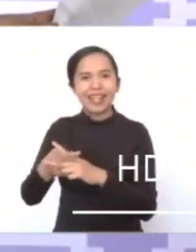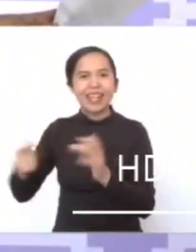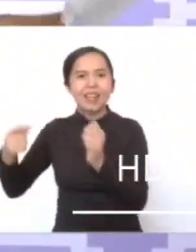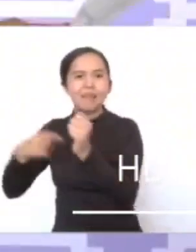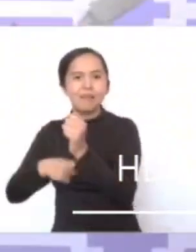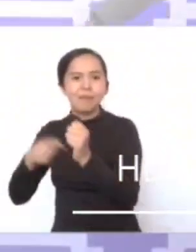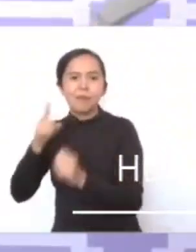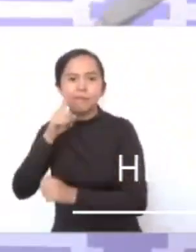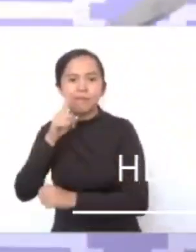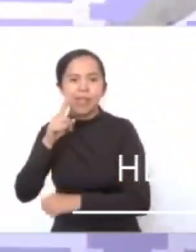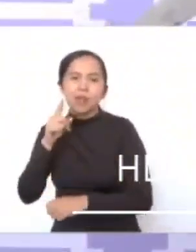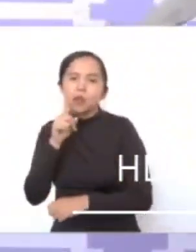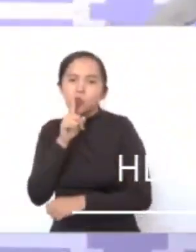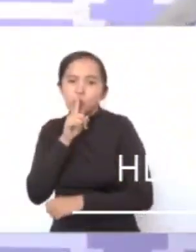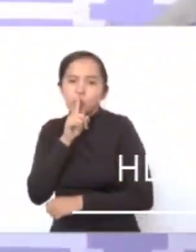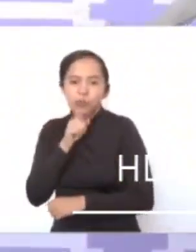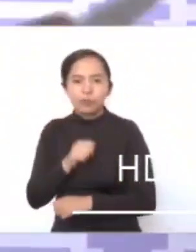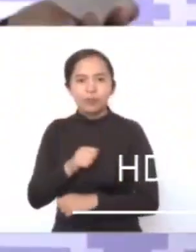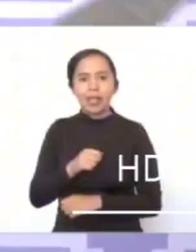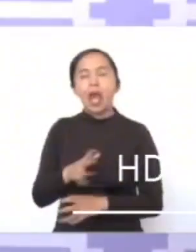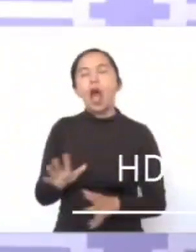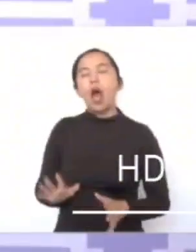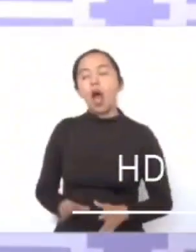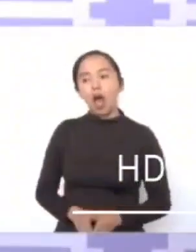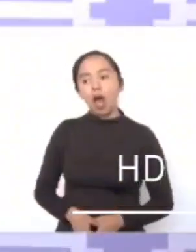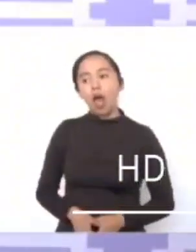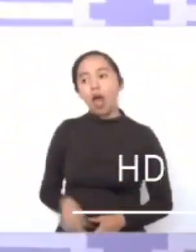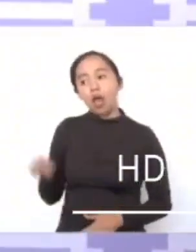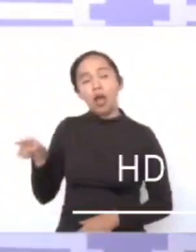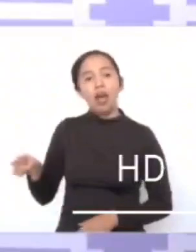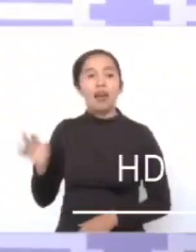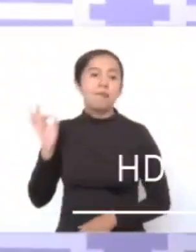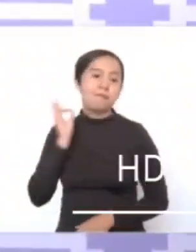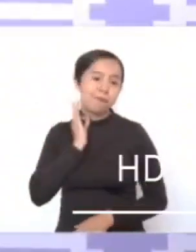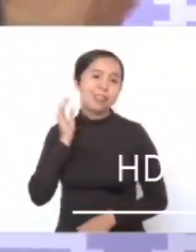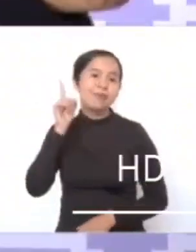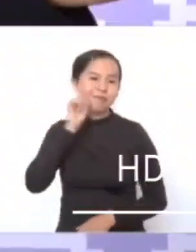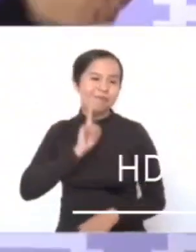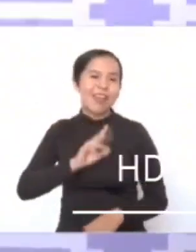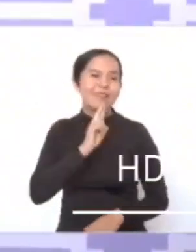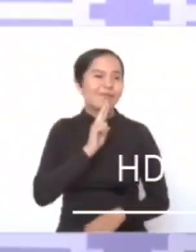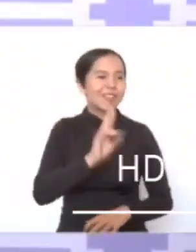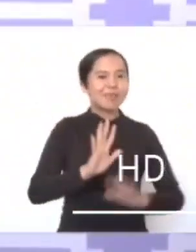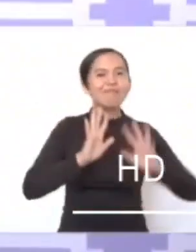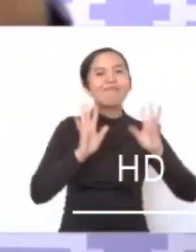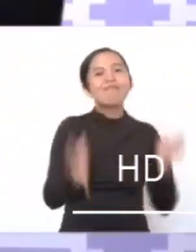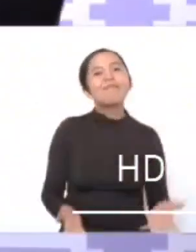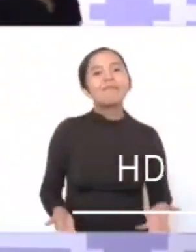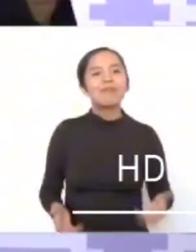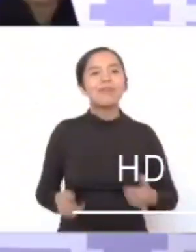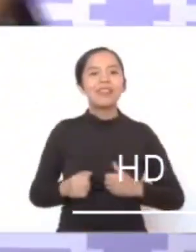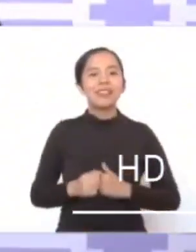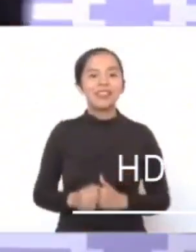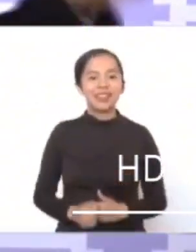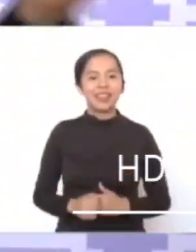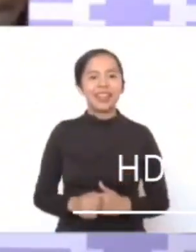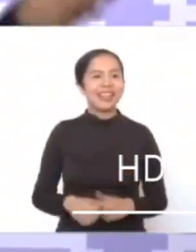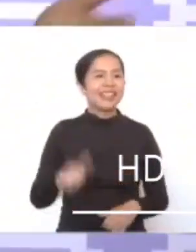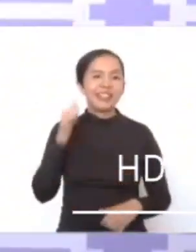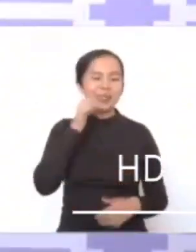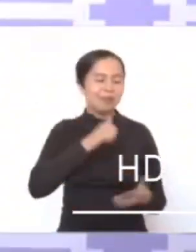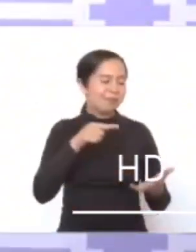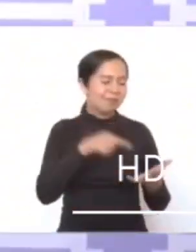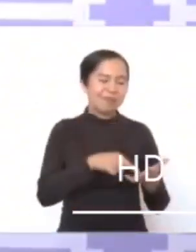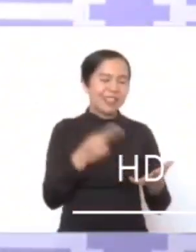digo, seguramente la Fiscalía ya resolvió lo del feminicidio. Siempre hay que leer al revés las notas